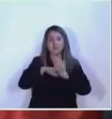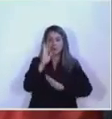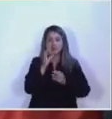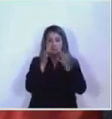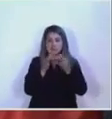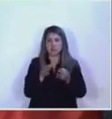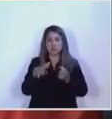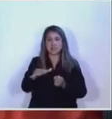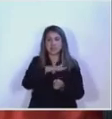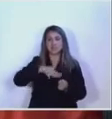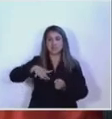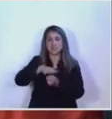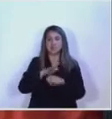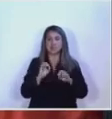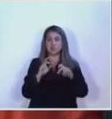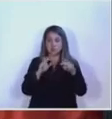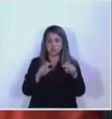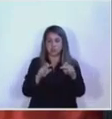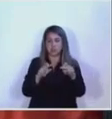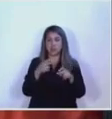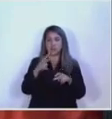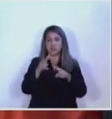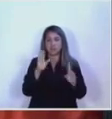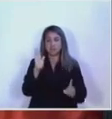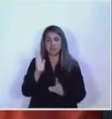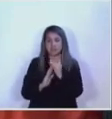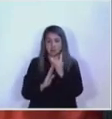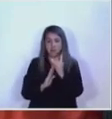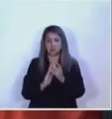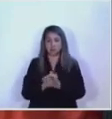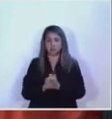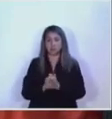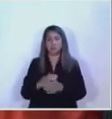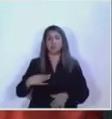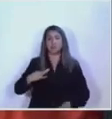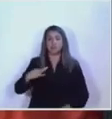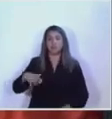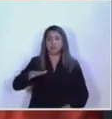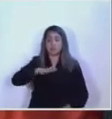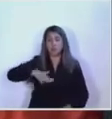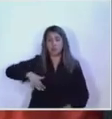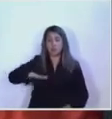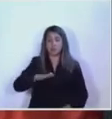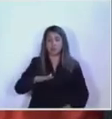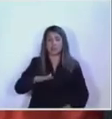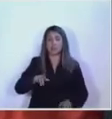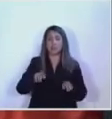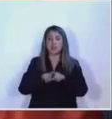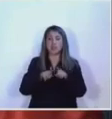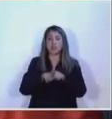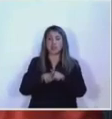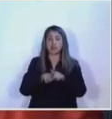seguras condiciones y oportunidades de desarrollo. La ciudadanía apostó por la moderación.